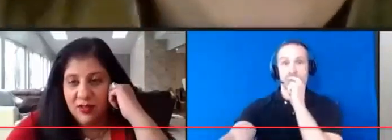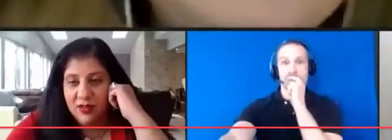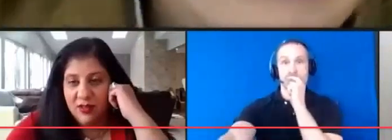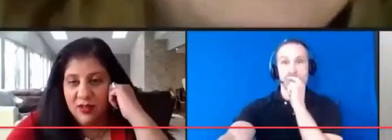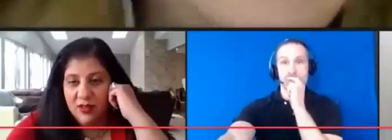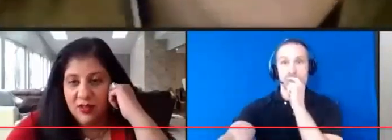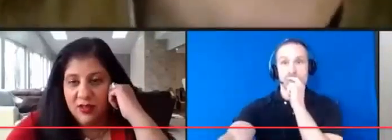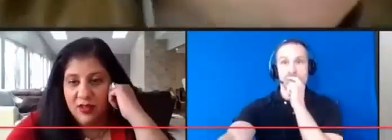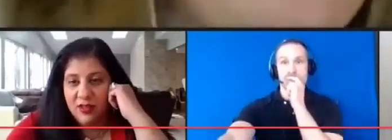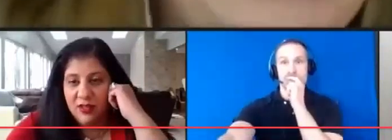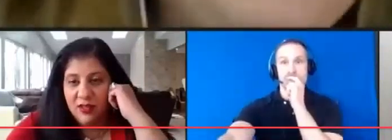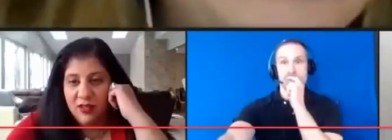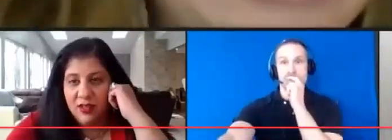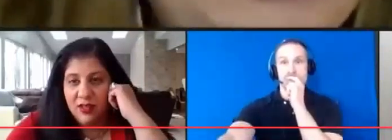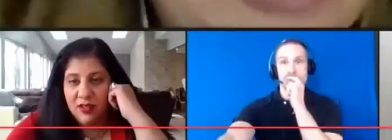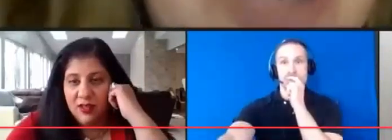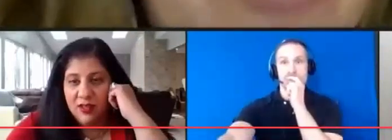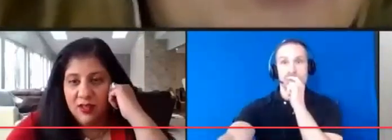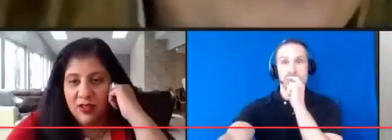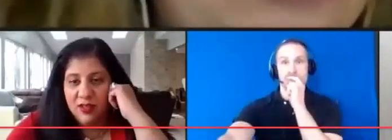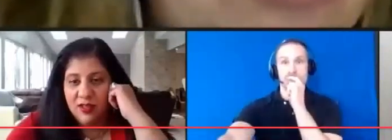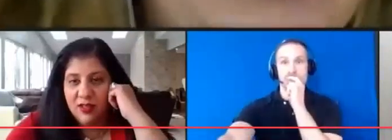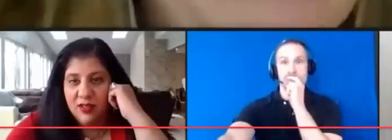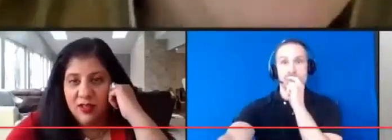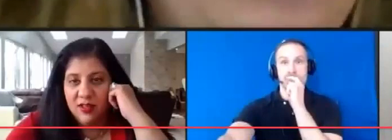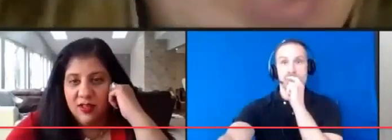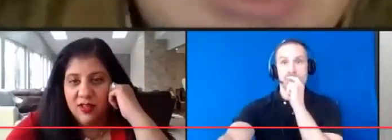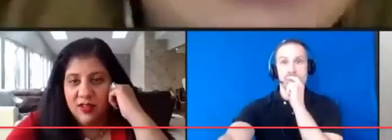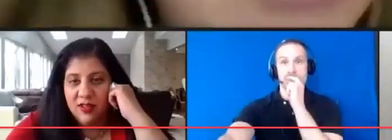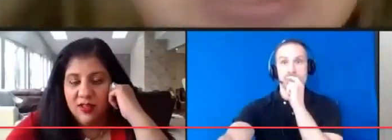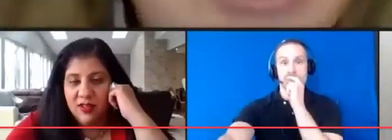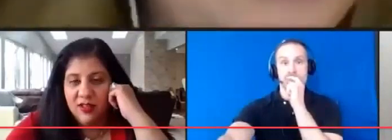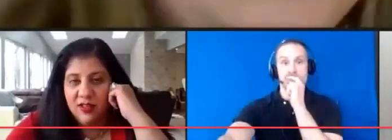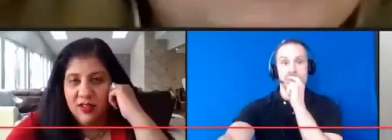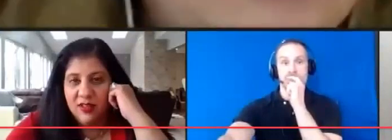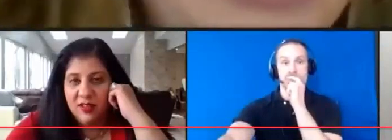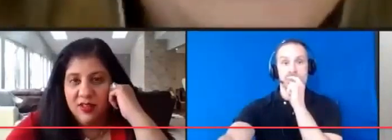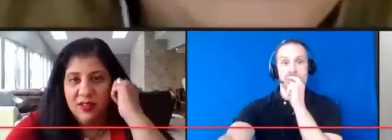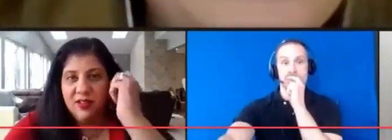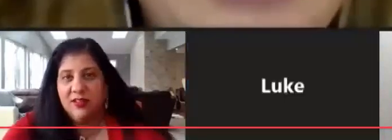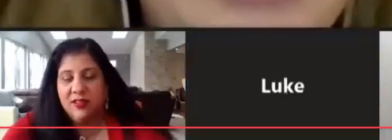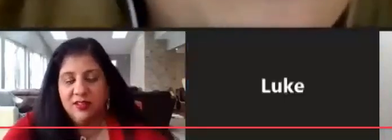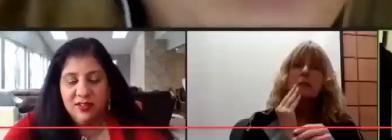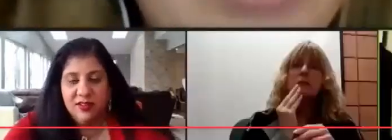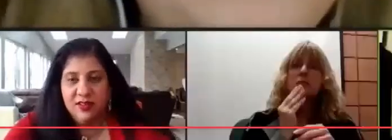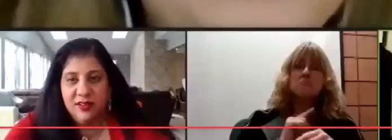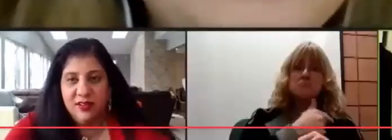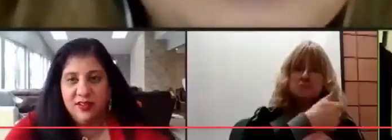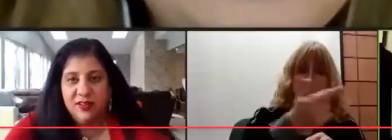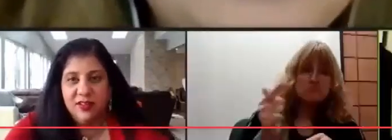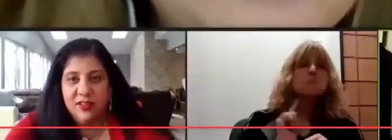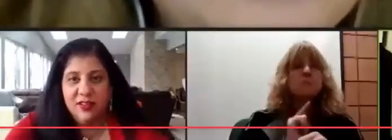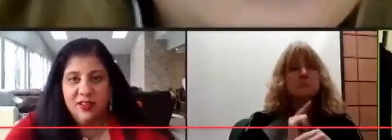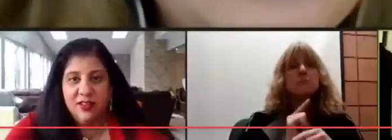no te vio respirado desde noviembre del des 20 si tuvimos un pequeño resfriado que